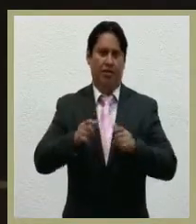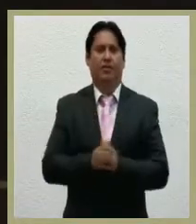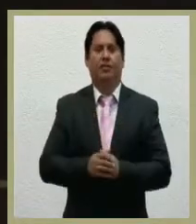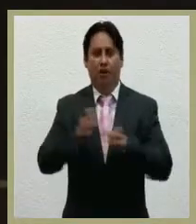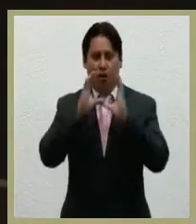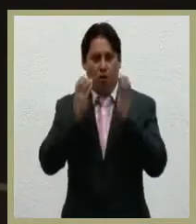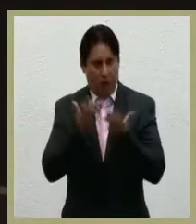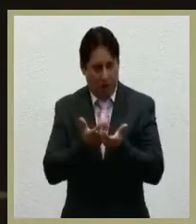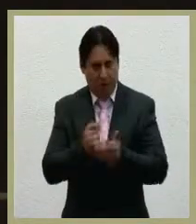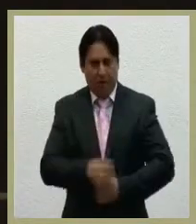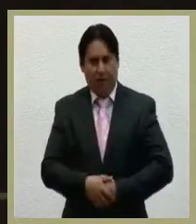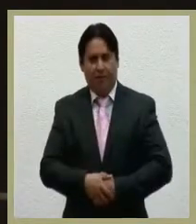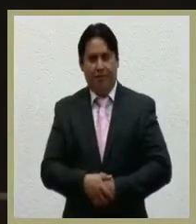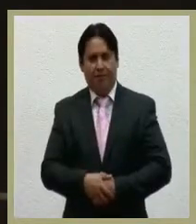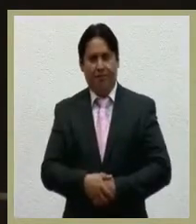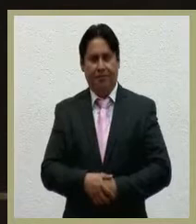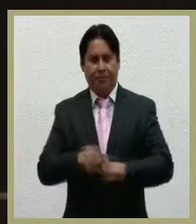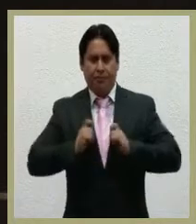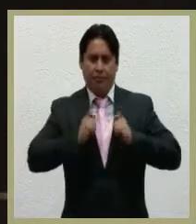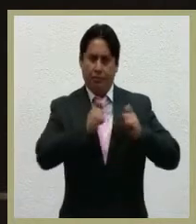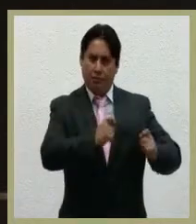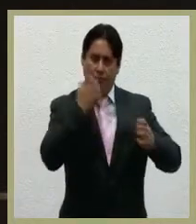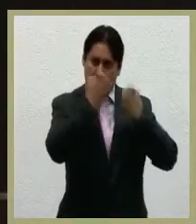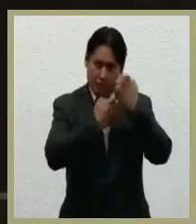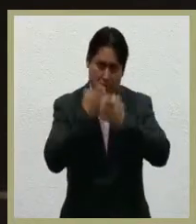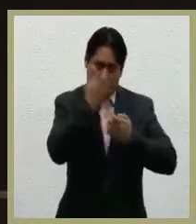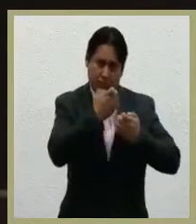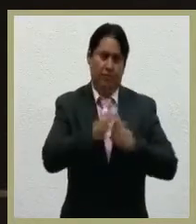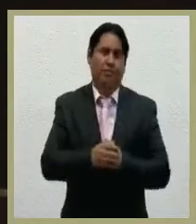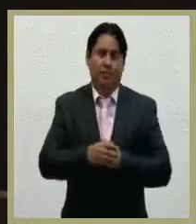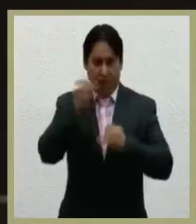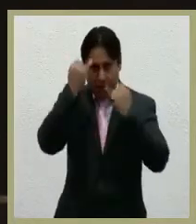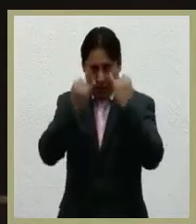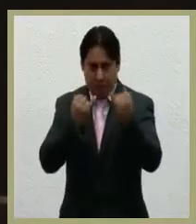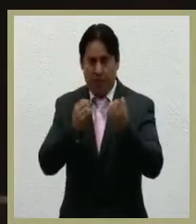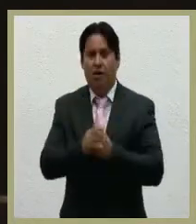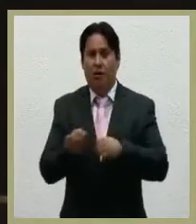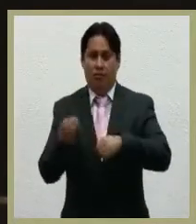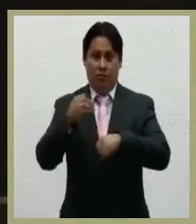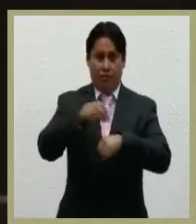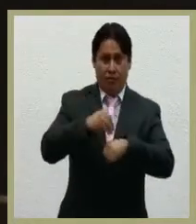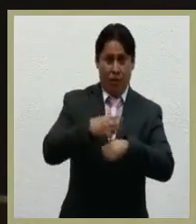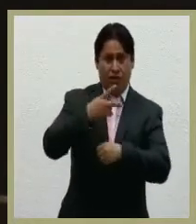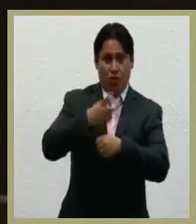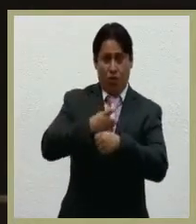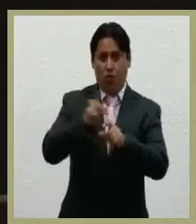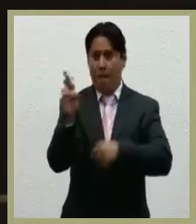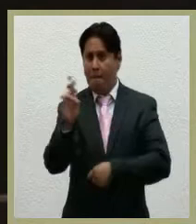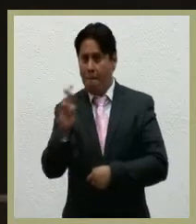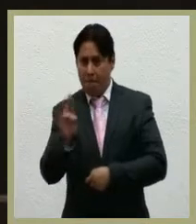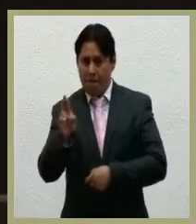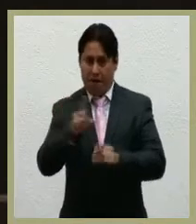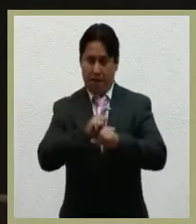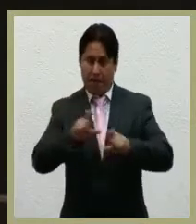del Estado de Chiapas le fue turnado para su estudio y dictamen la iniciativa de decreto por el que se adiciona un segundo párrafo al